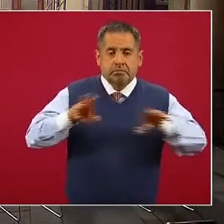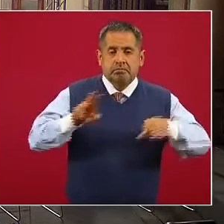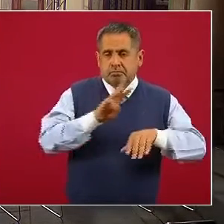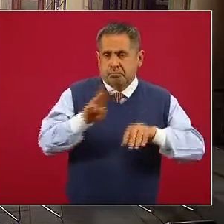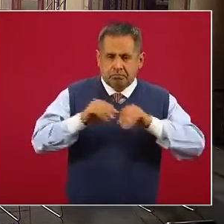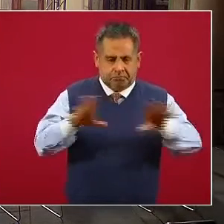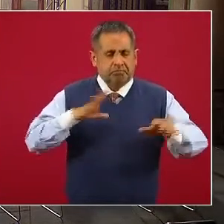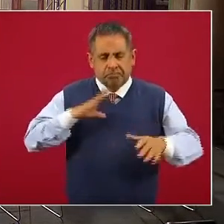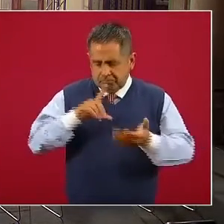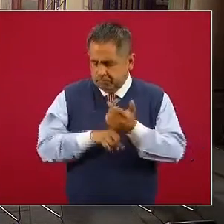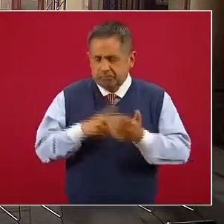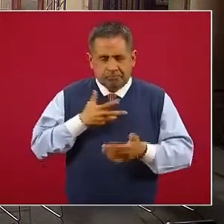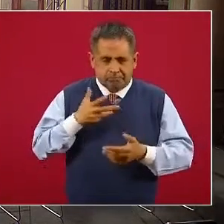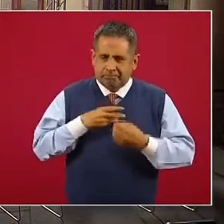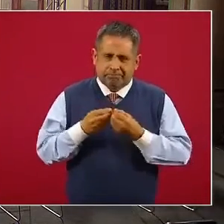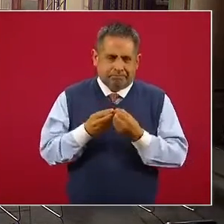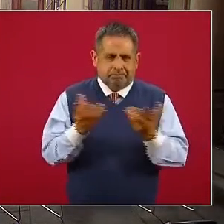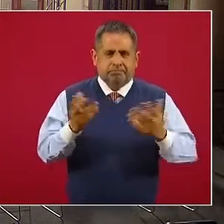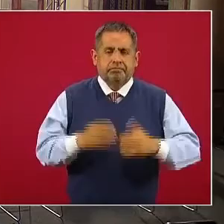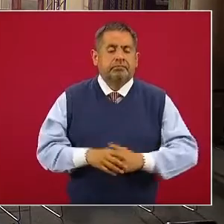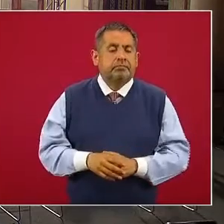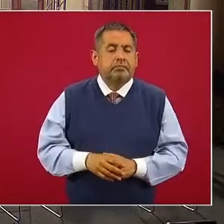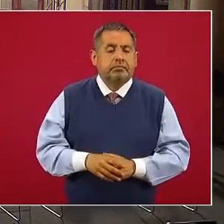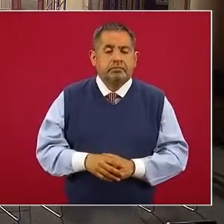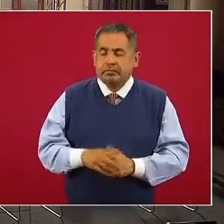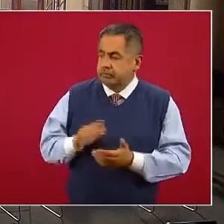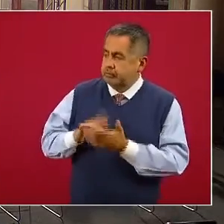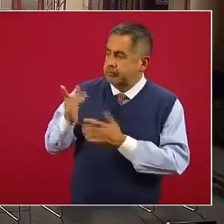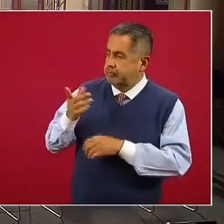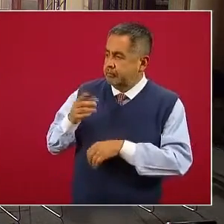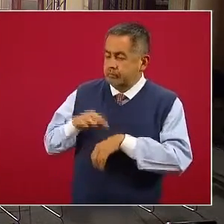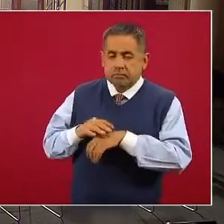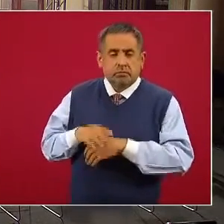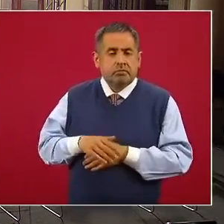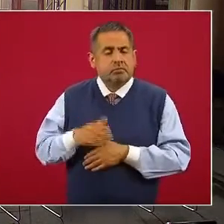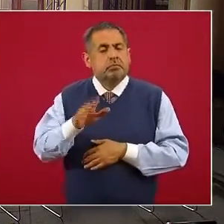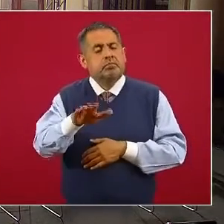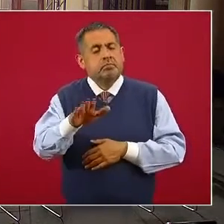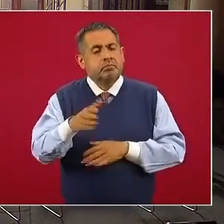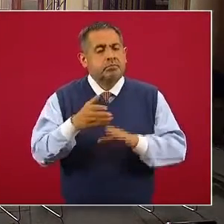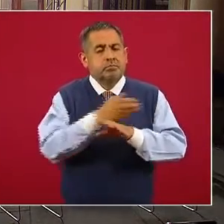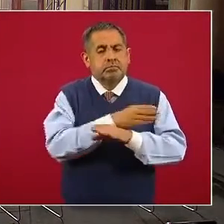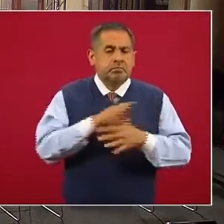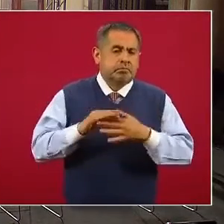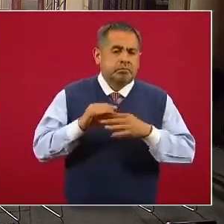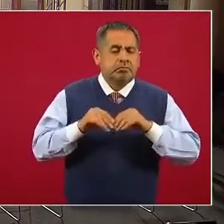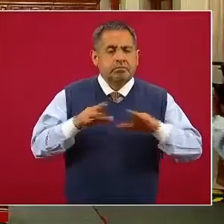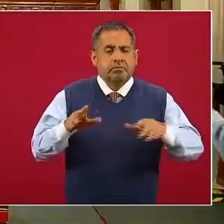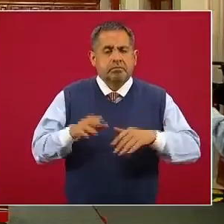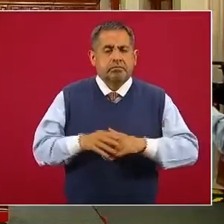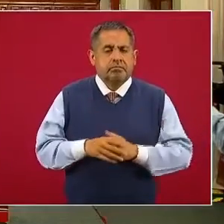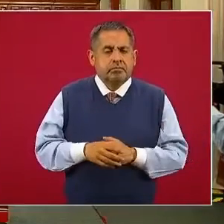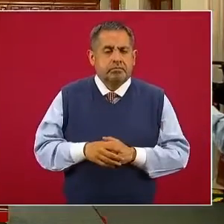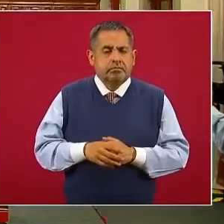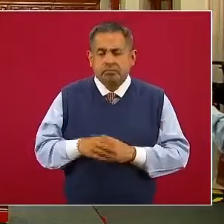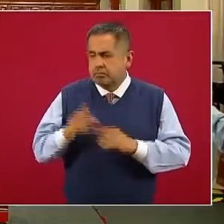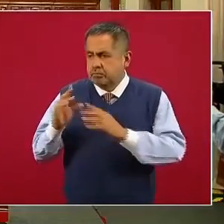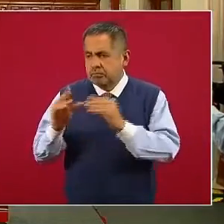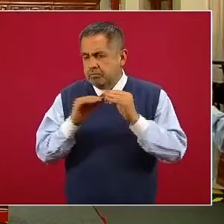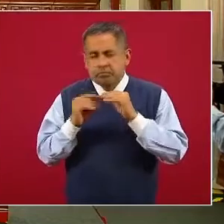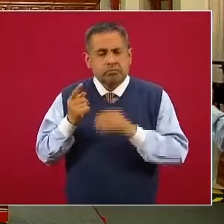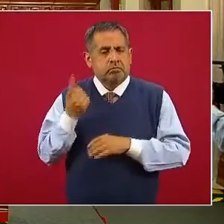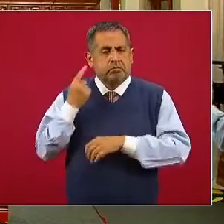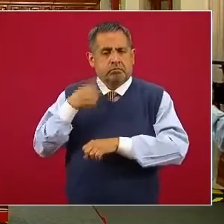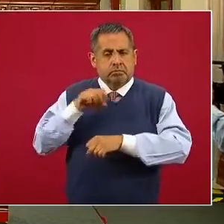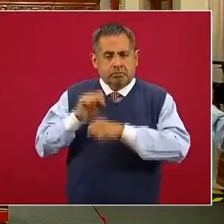Interinstitucional. Muchas gracias, doctor Ricardo Cortés. Y me anticipo a los hechos por las conversaciones que hubo la semana